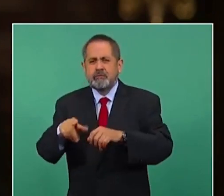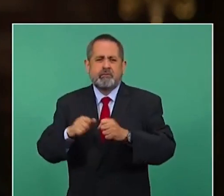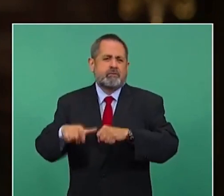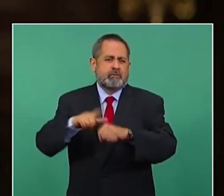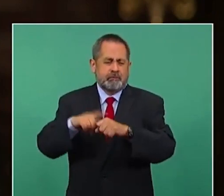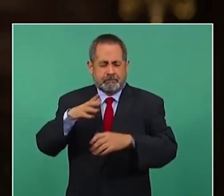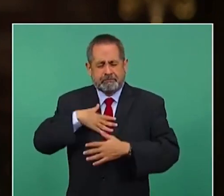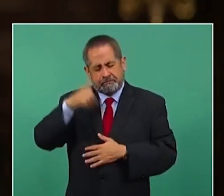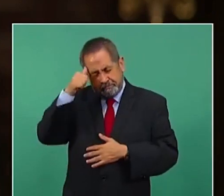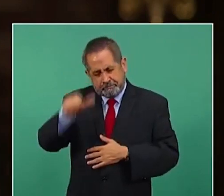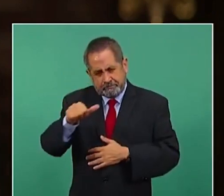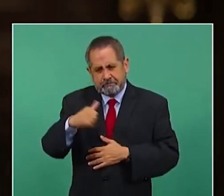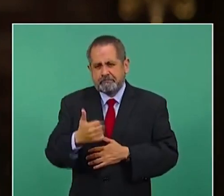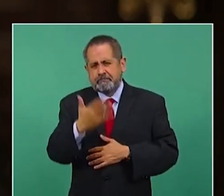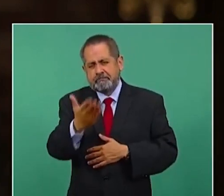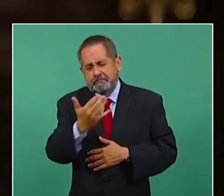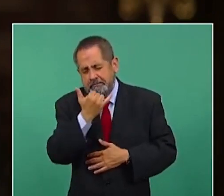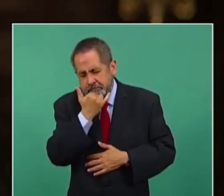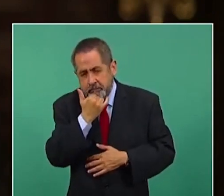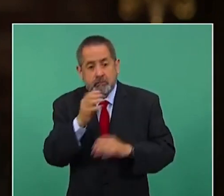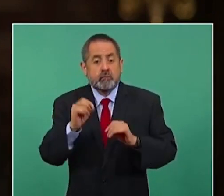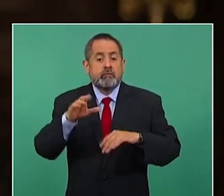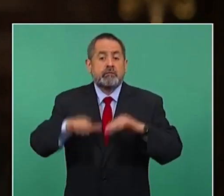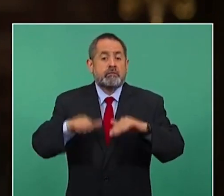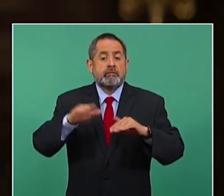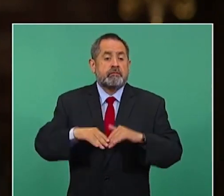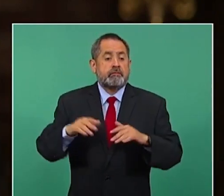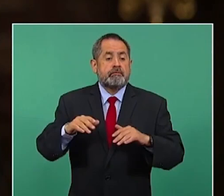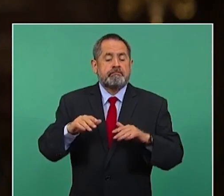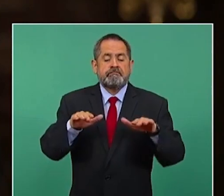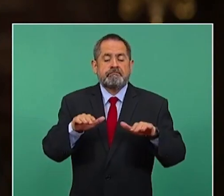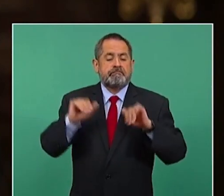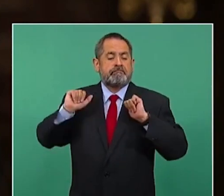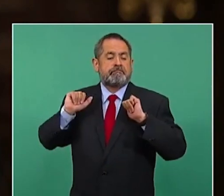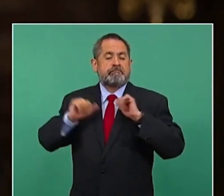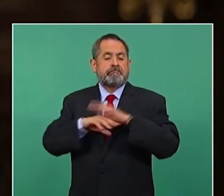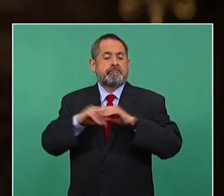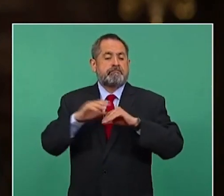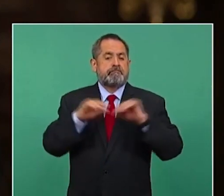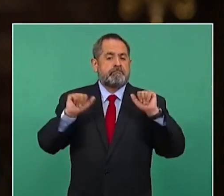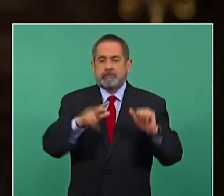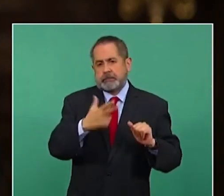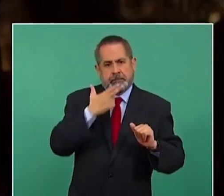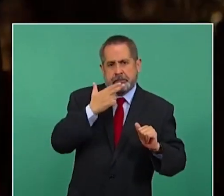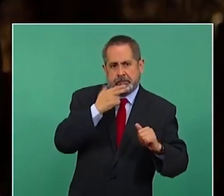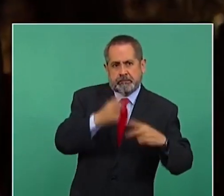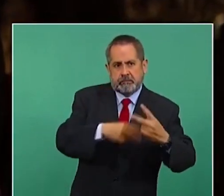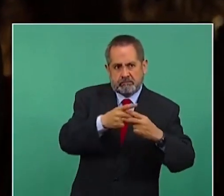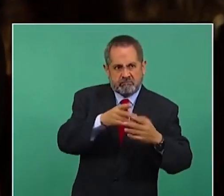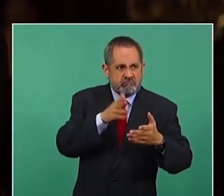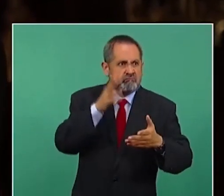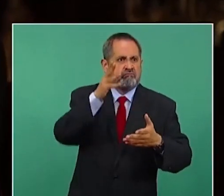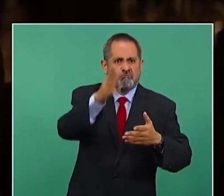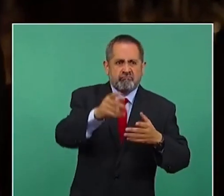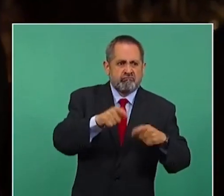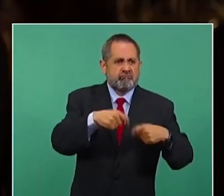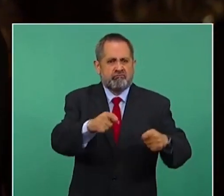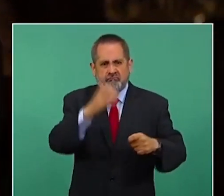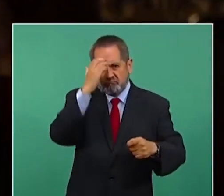haber leído, como lo hizo Biden en su mensaje que se dio a conocer ayer. Hubiera sido